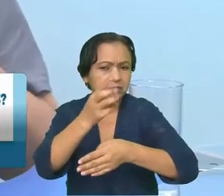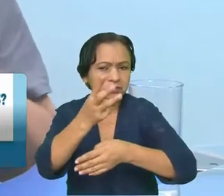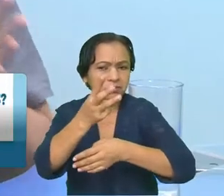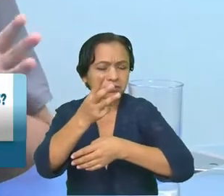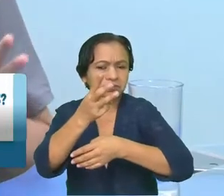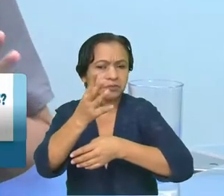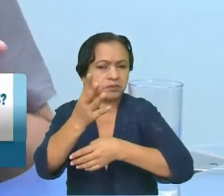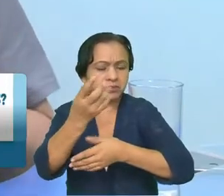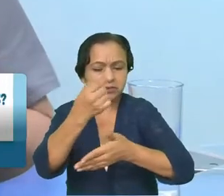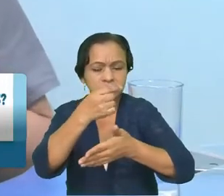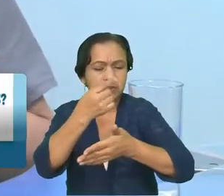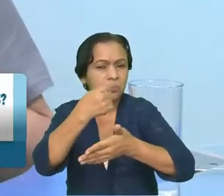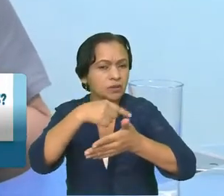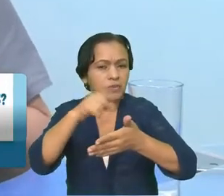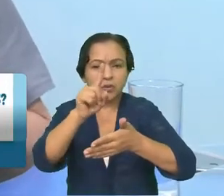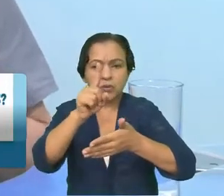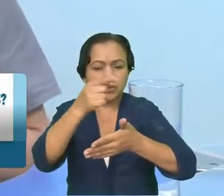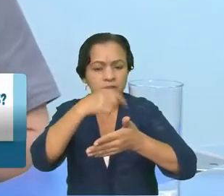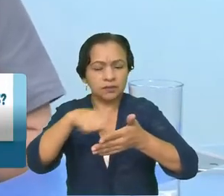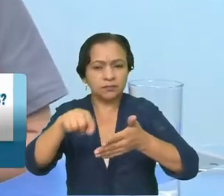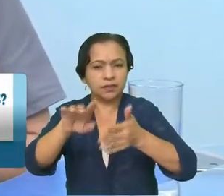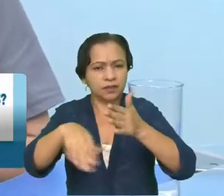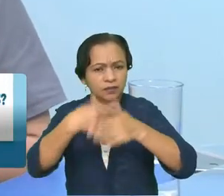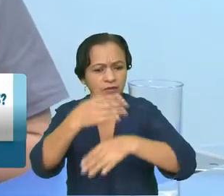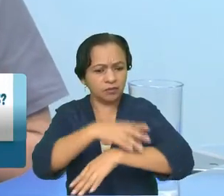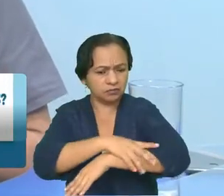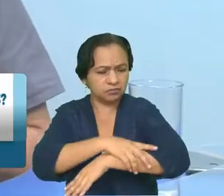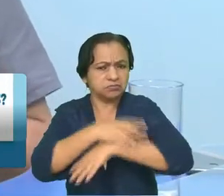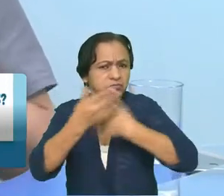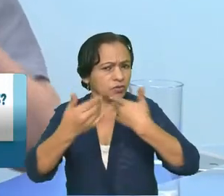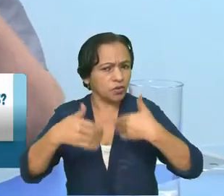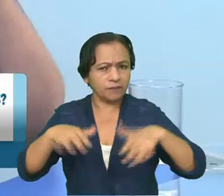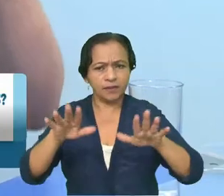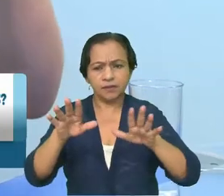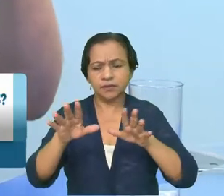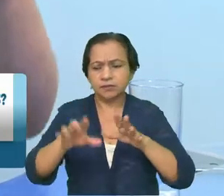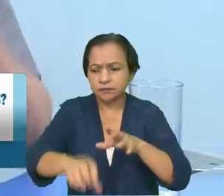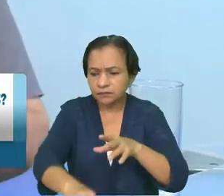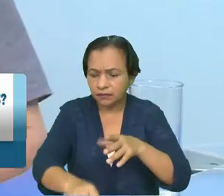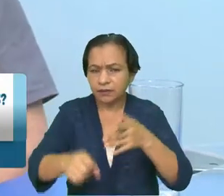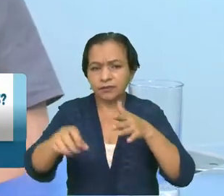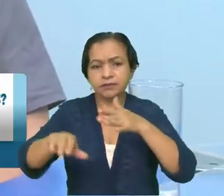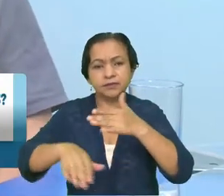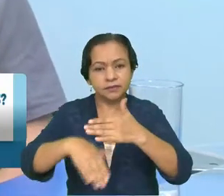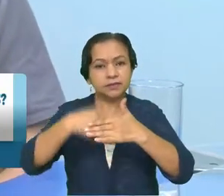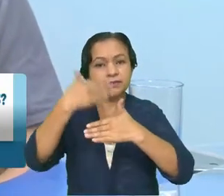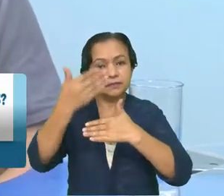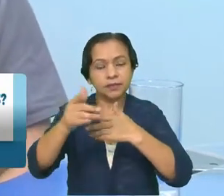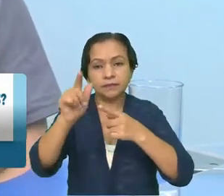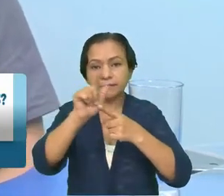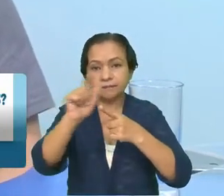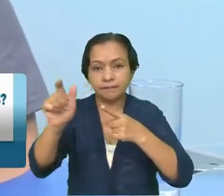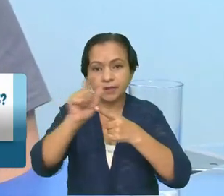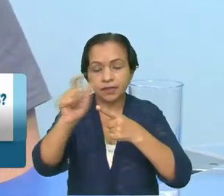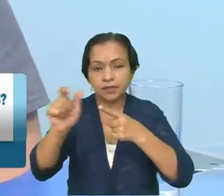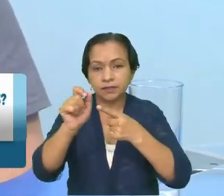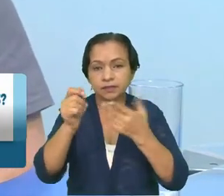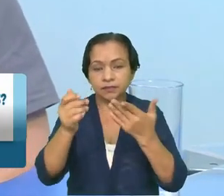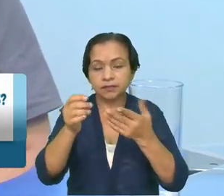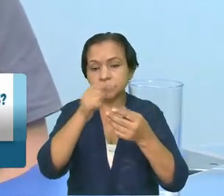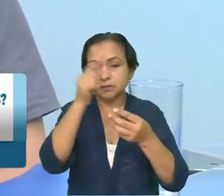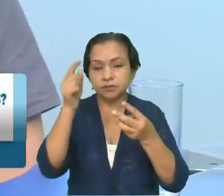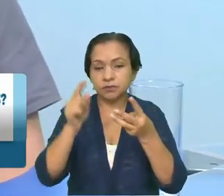3, 4, una semana y empieza a mejorar la fuerza espontáneamente. Y luego, meses después, hace otro un